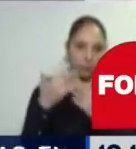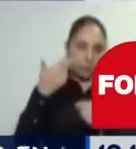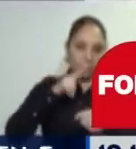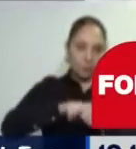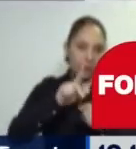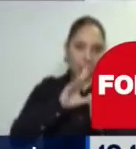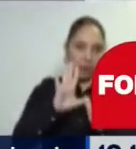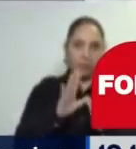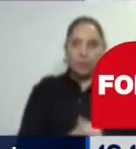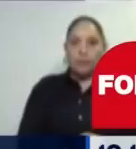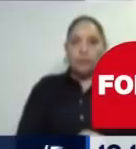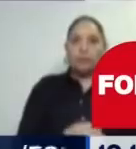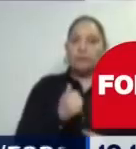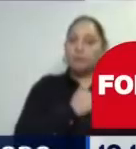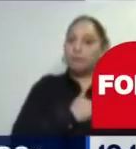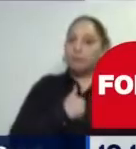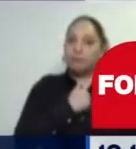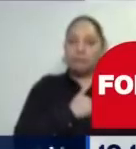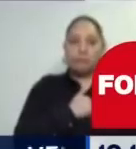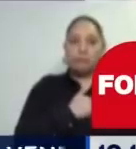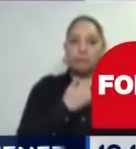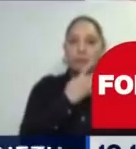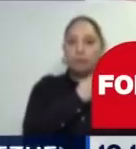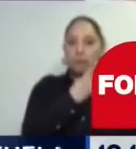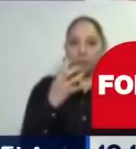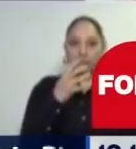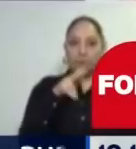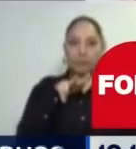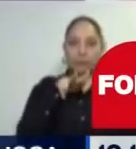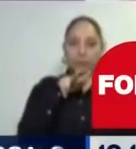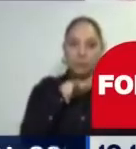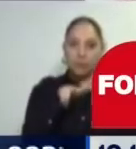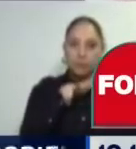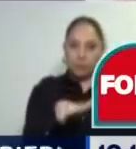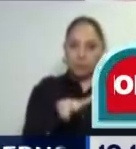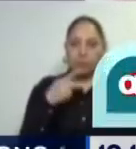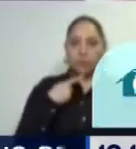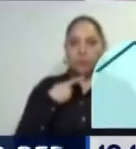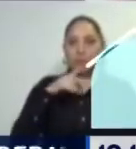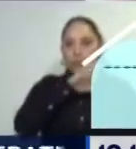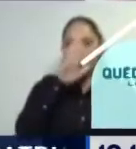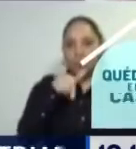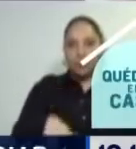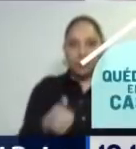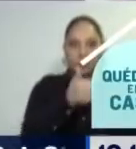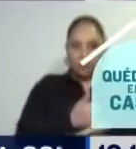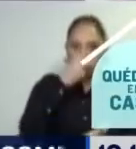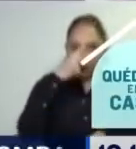tenemos lamentablemente 418 defunciones ya en la Ciudad de México.